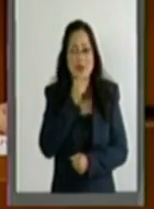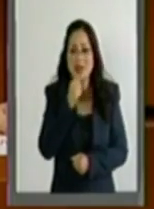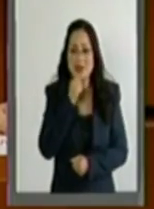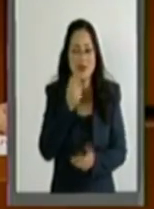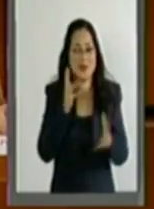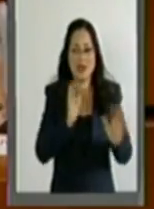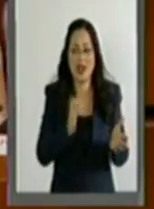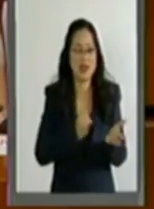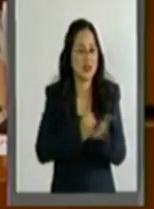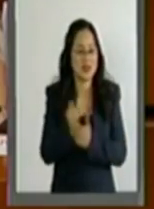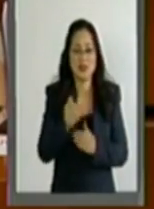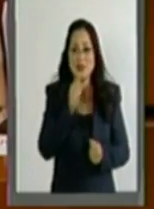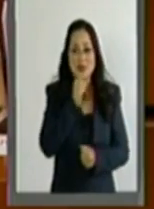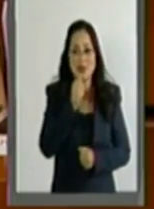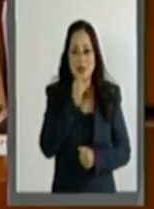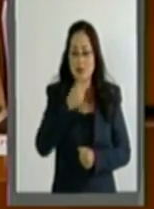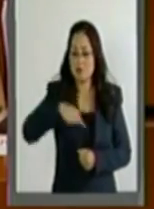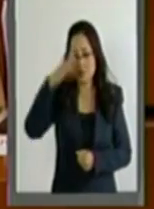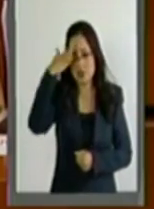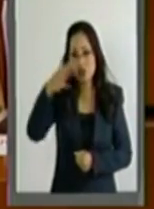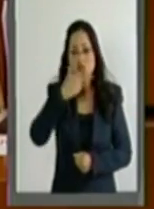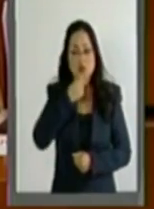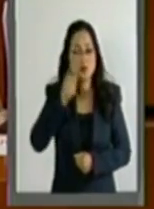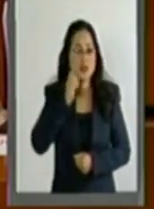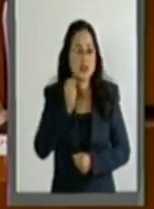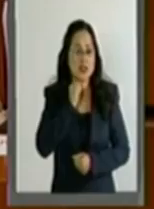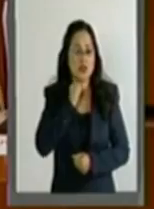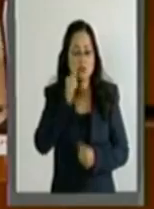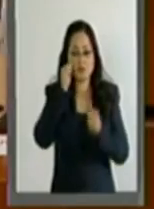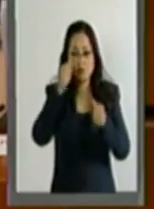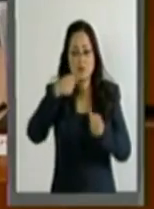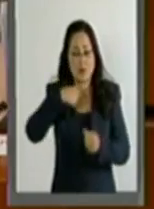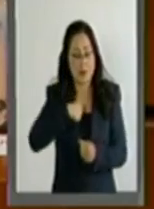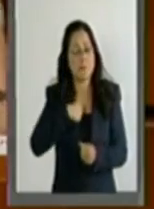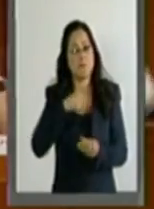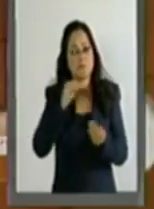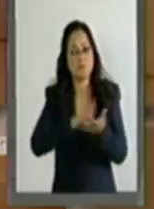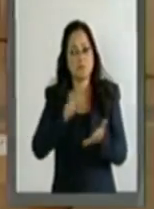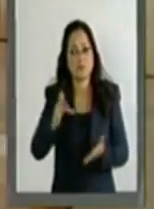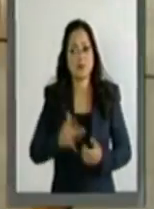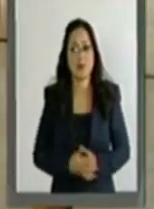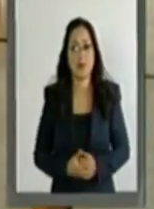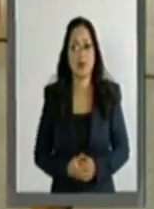señoras y señores senadores, todavía no está aquí. Por su atención, muchas gracias.